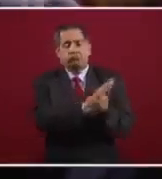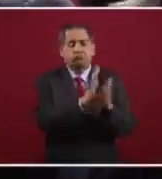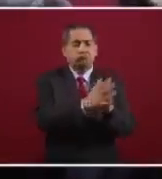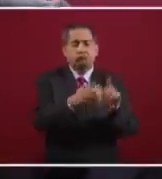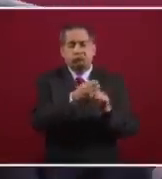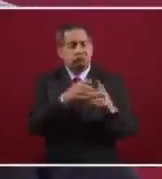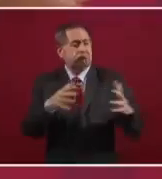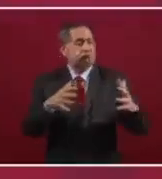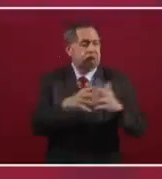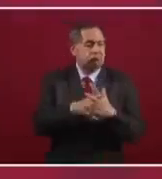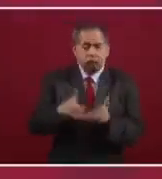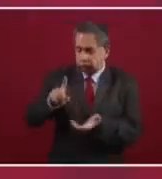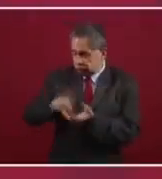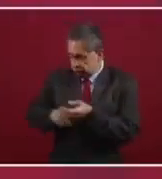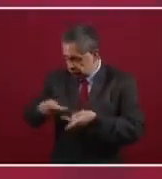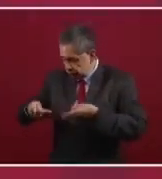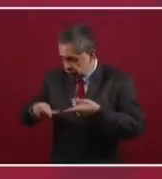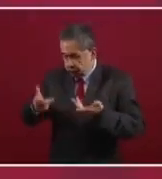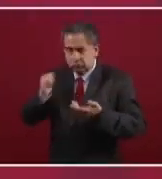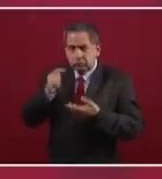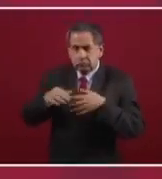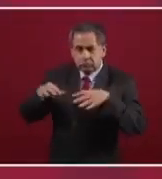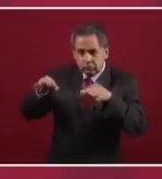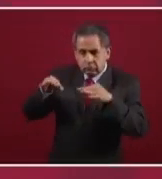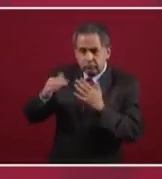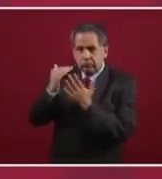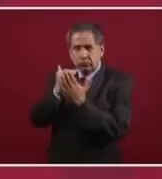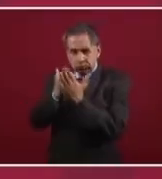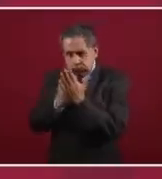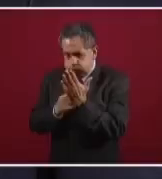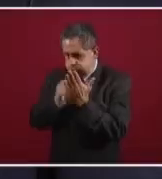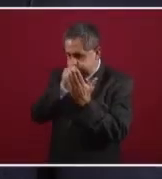y no había ni siquiera un documento,